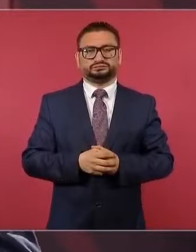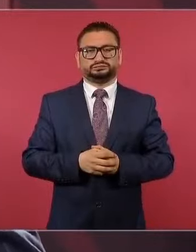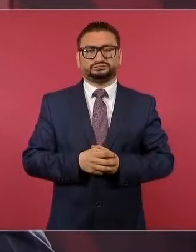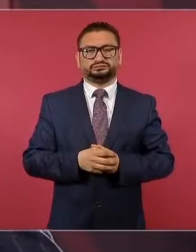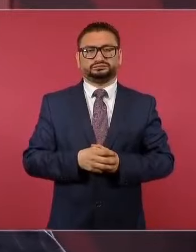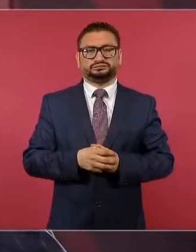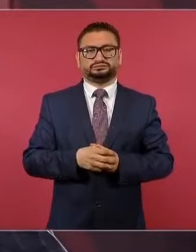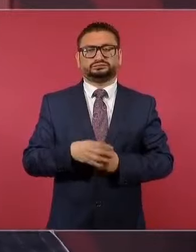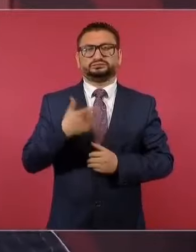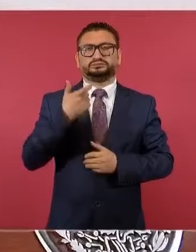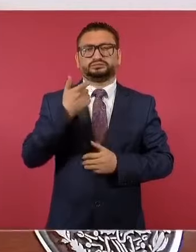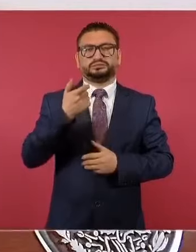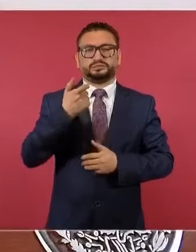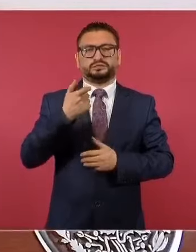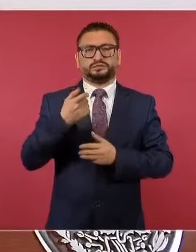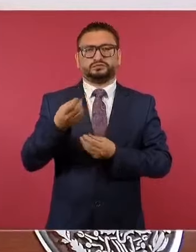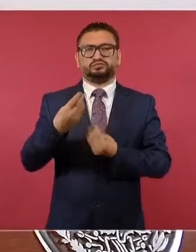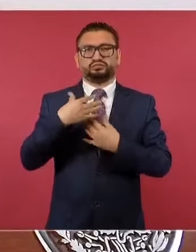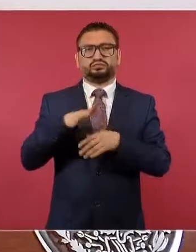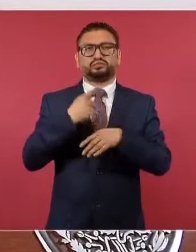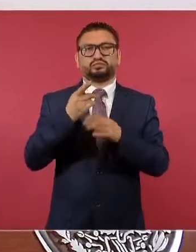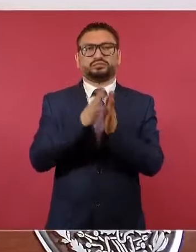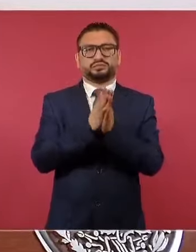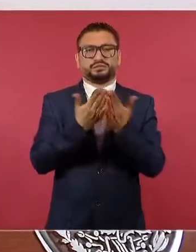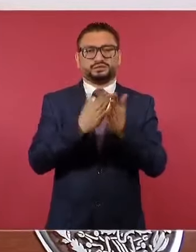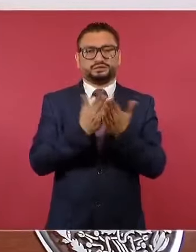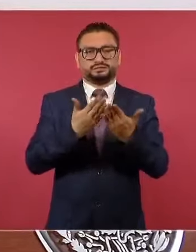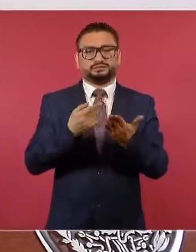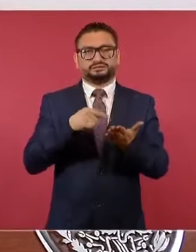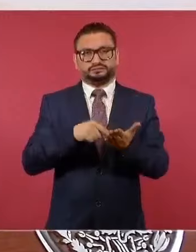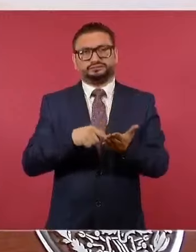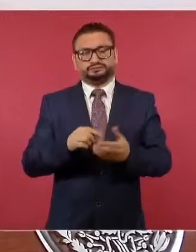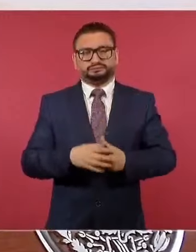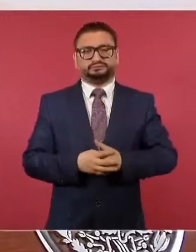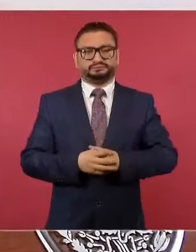recursos por los libros.